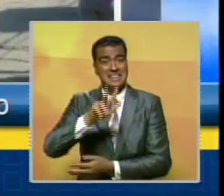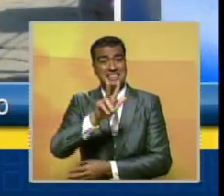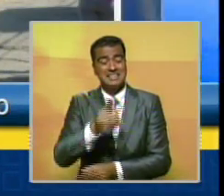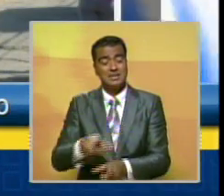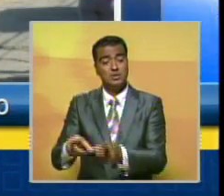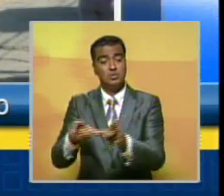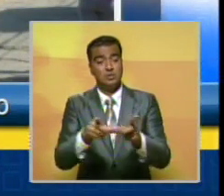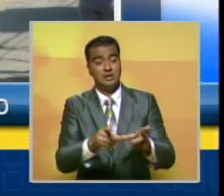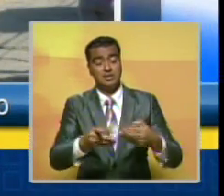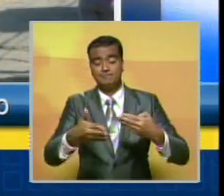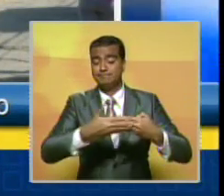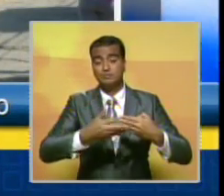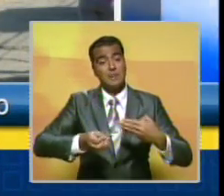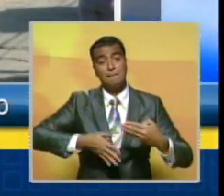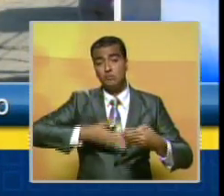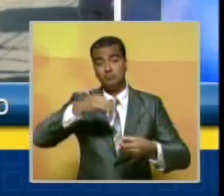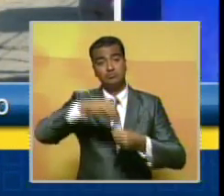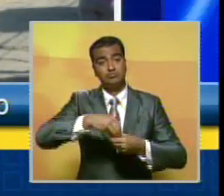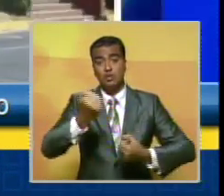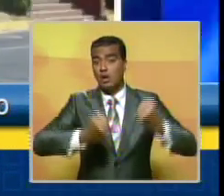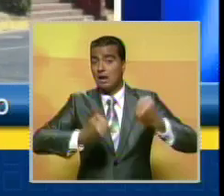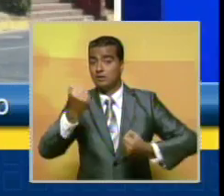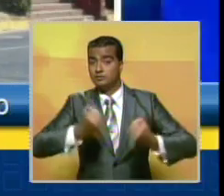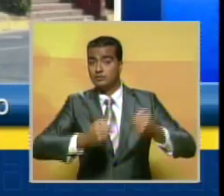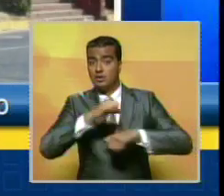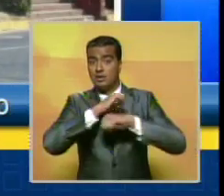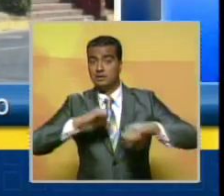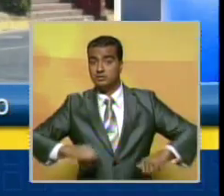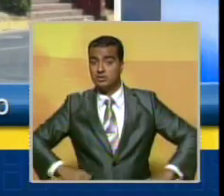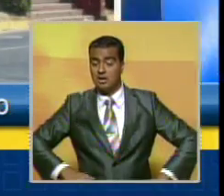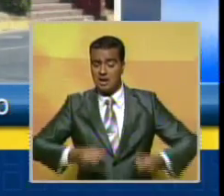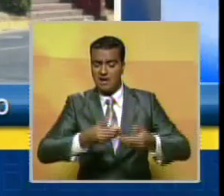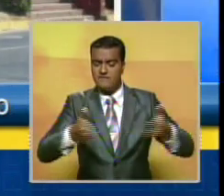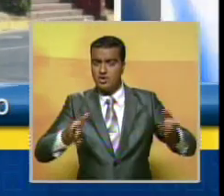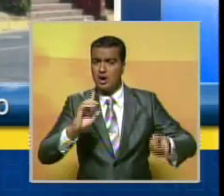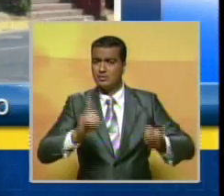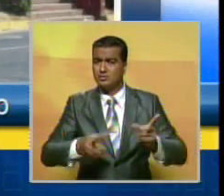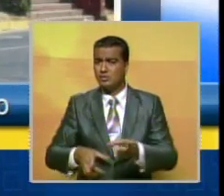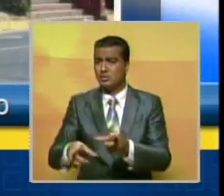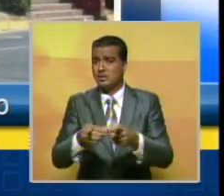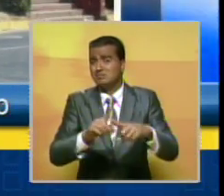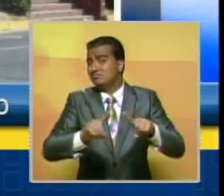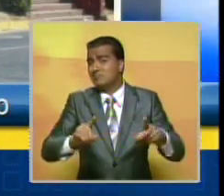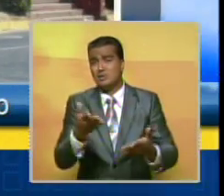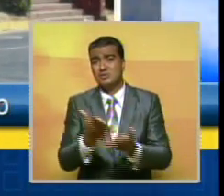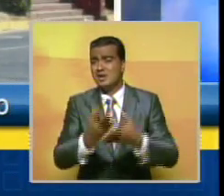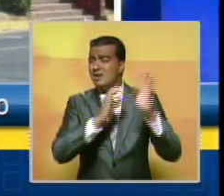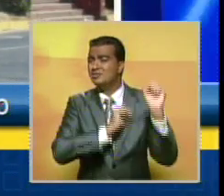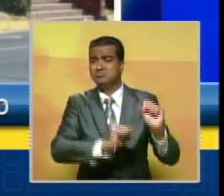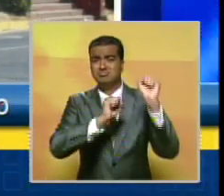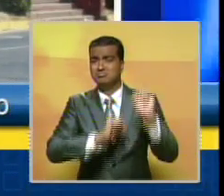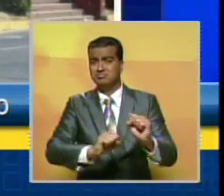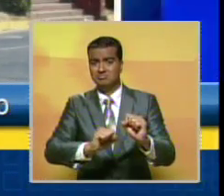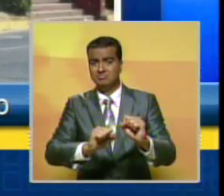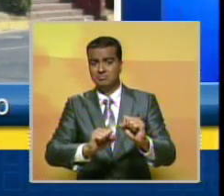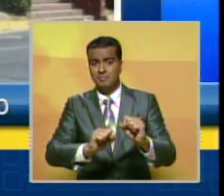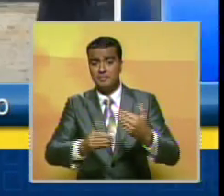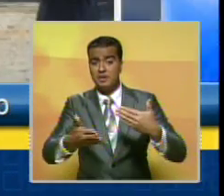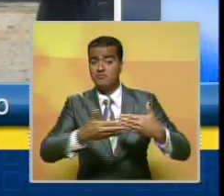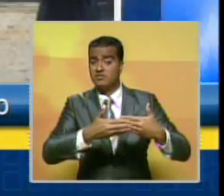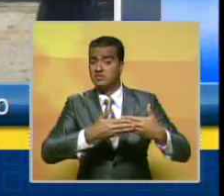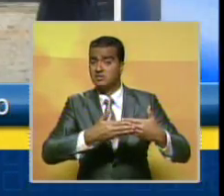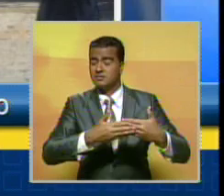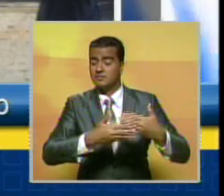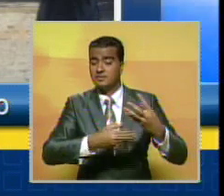municipios amanecieron intransitables con barricadas. La Guardia Nacional ha abierto algunas vías, pero continúan las manifestaciones. Las barricadas